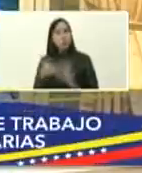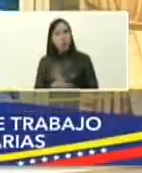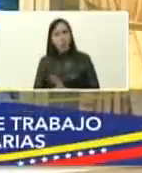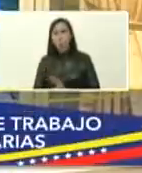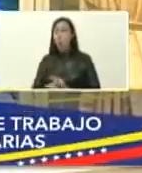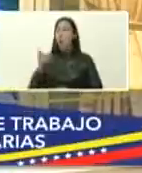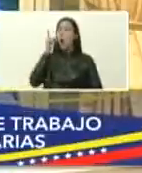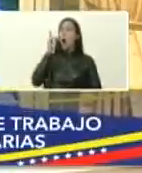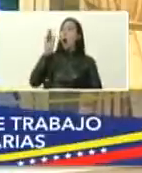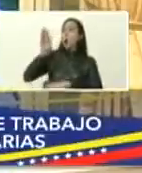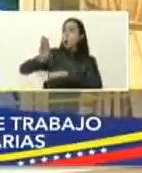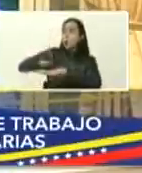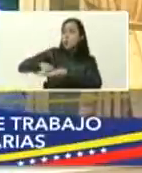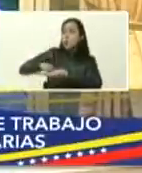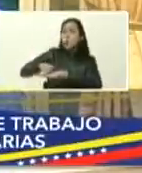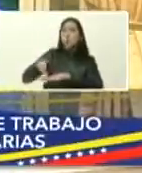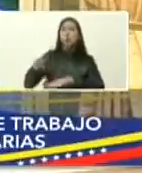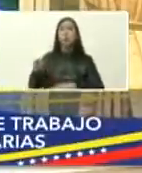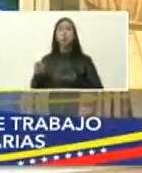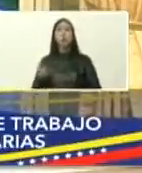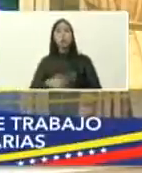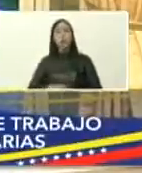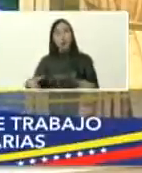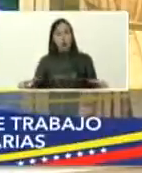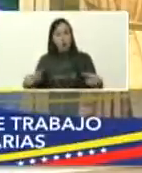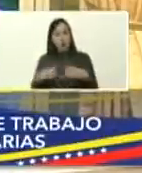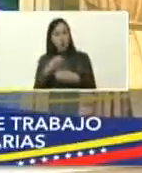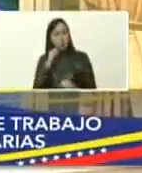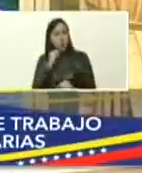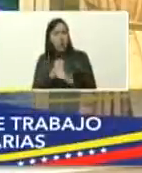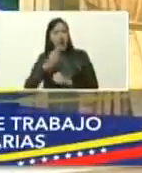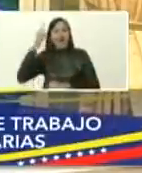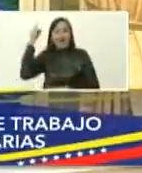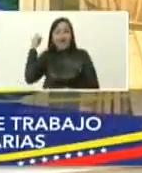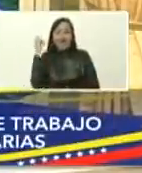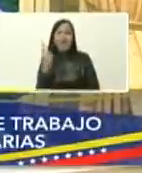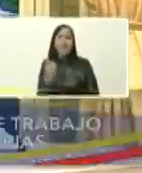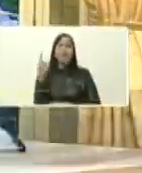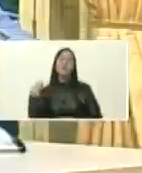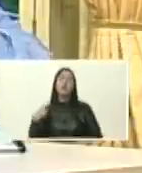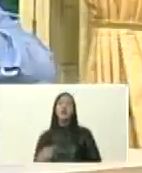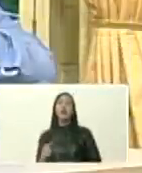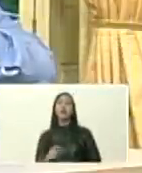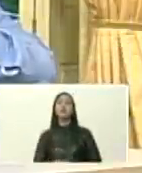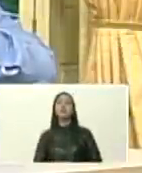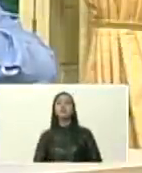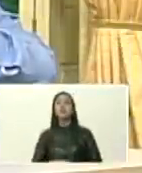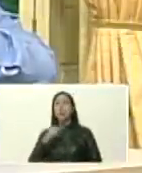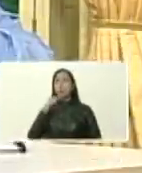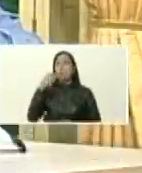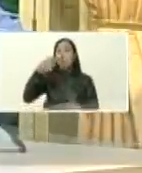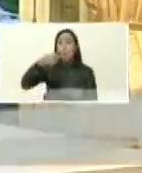doctora Delcy Rodríguez, cada equipo de trabajo debe tener identificado